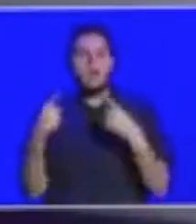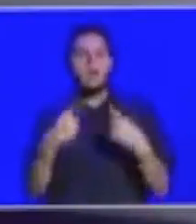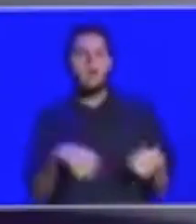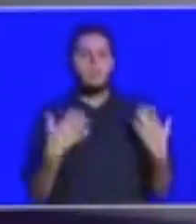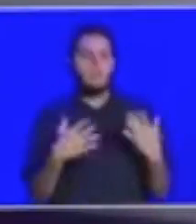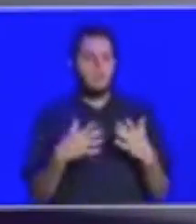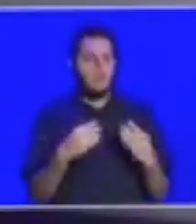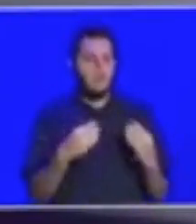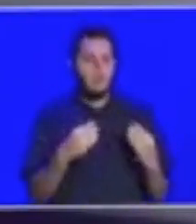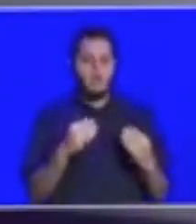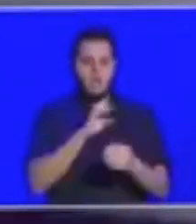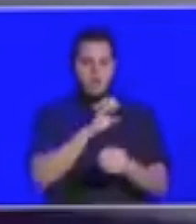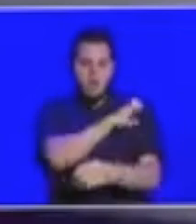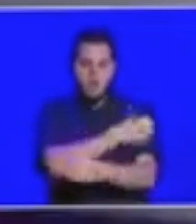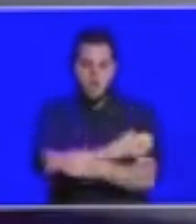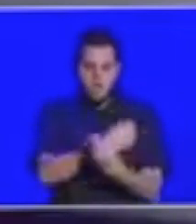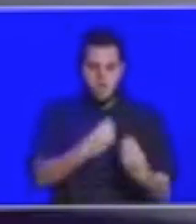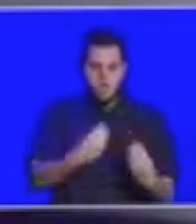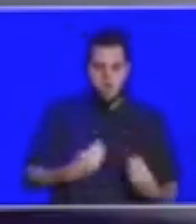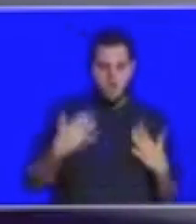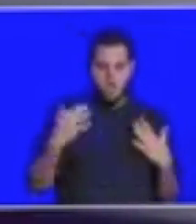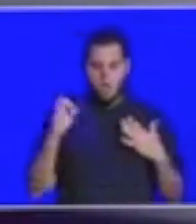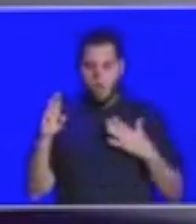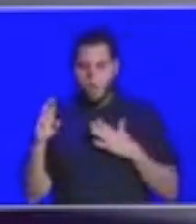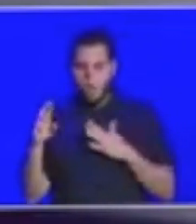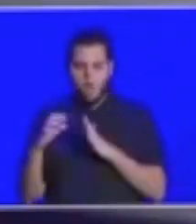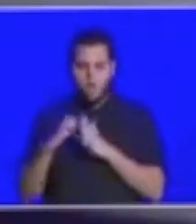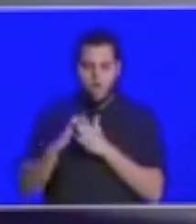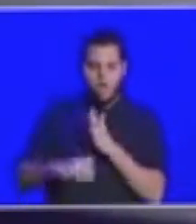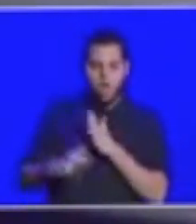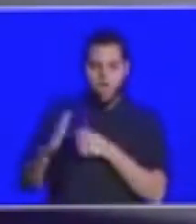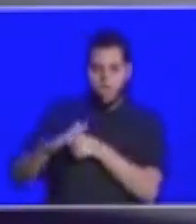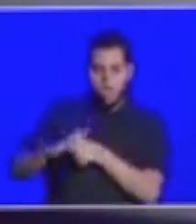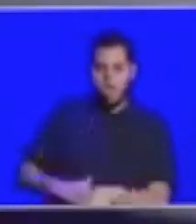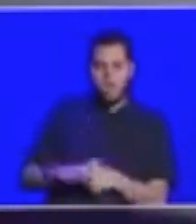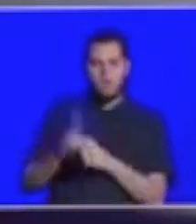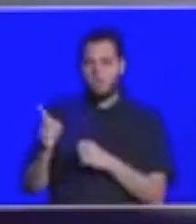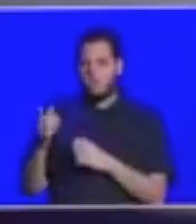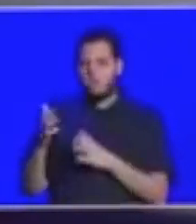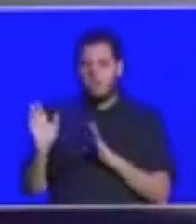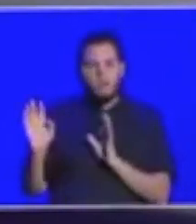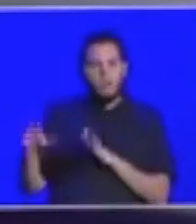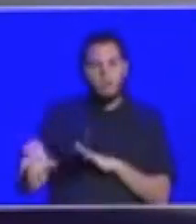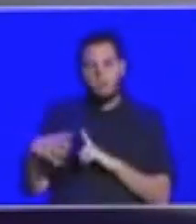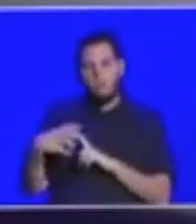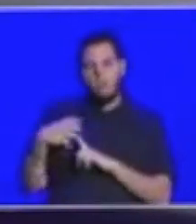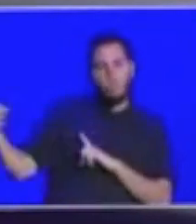me contamina. Por eso, no dejo que me consuma, que me robe tiempo,